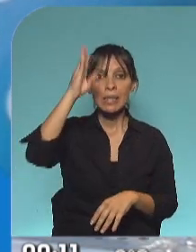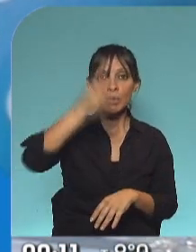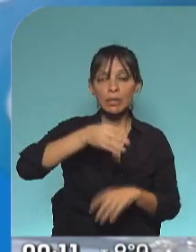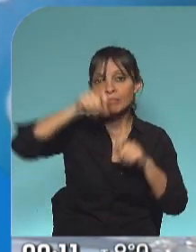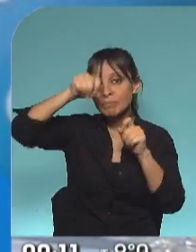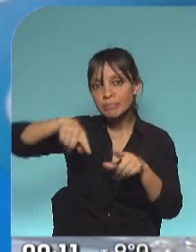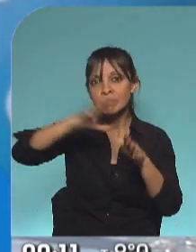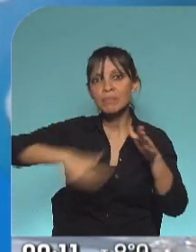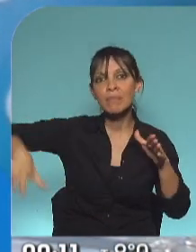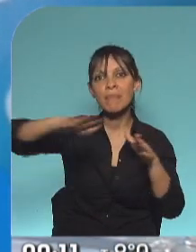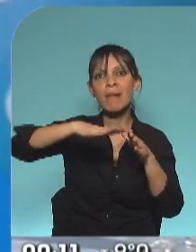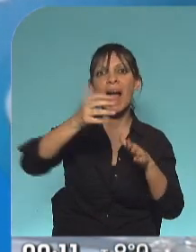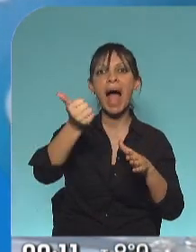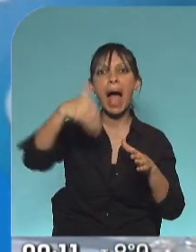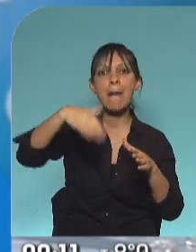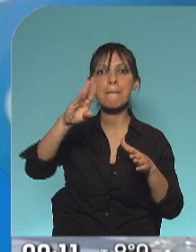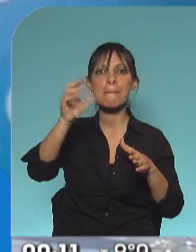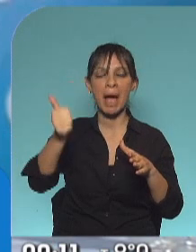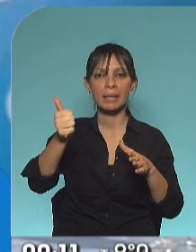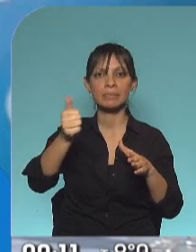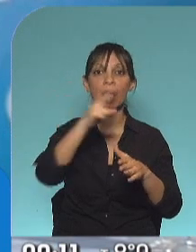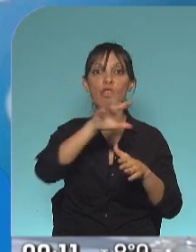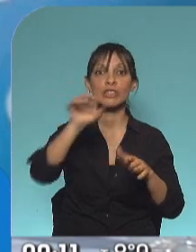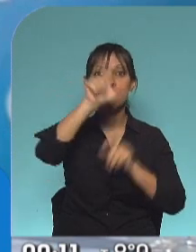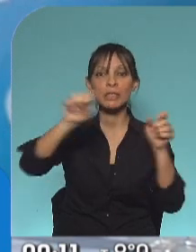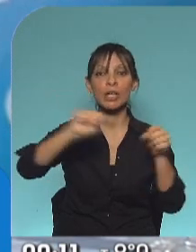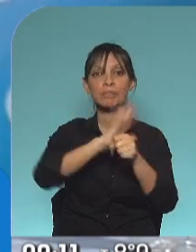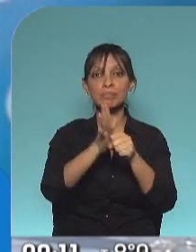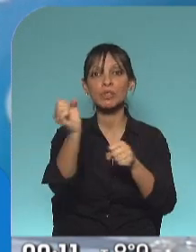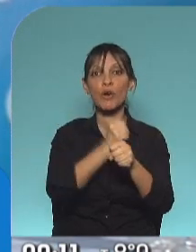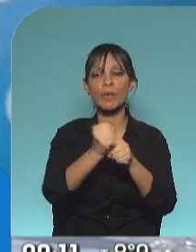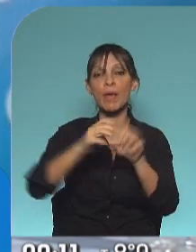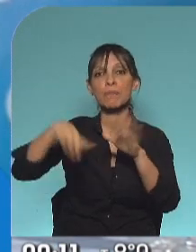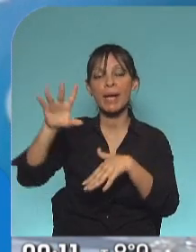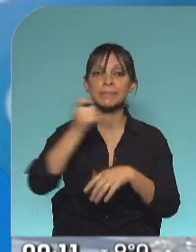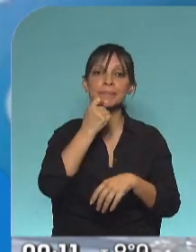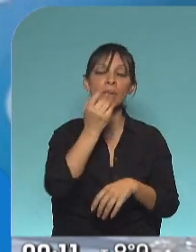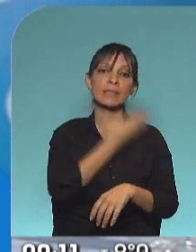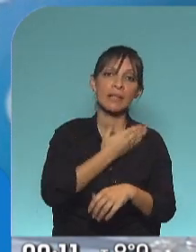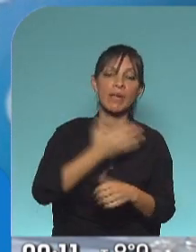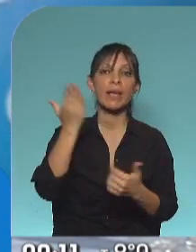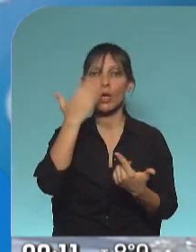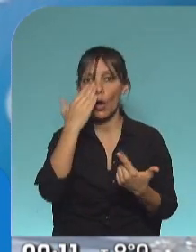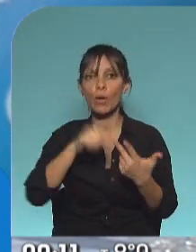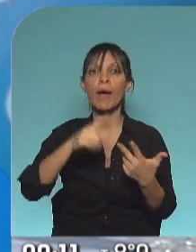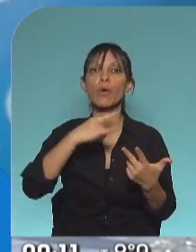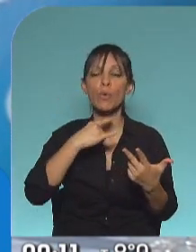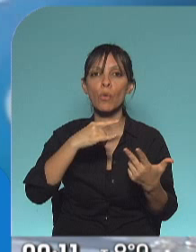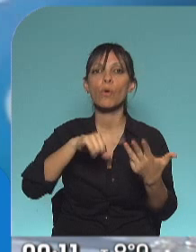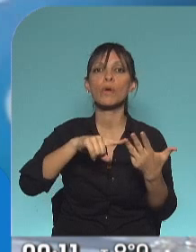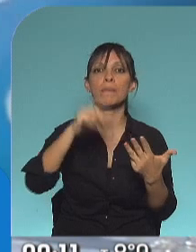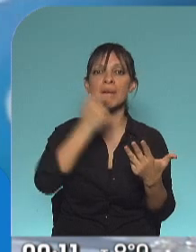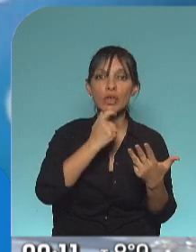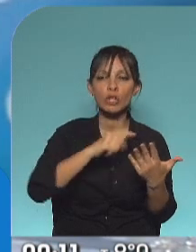corresponden al AMBA. Han tenido más de 200 casos confirmados en el día de ayer. La provincia de Santa Fe, la provincia de Córdoba, la provincia de Jujuy, la provincia de Mendoza